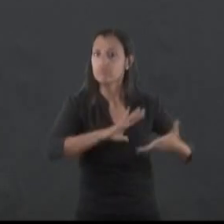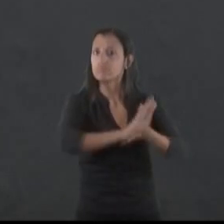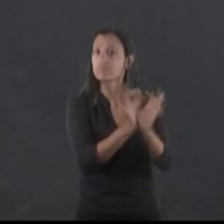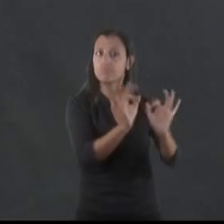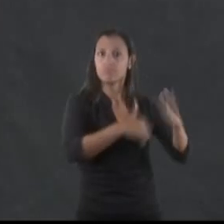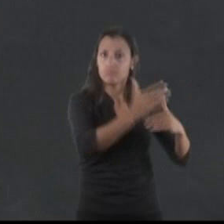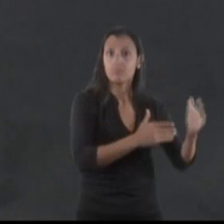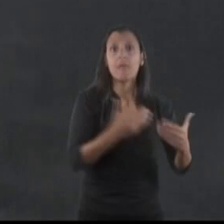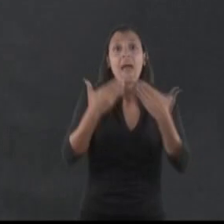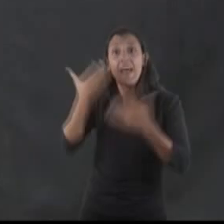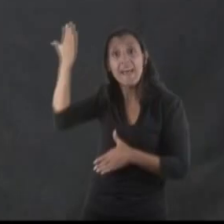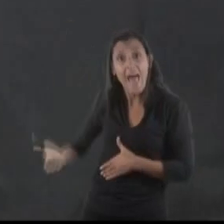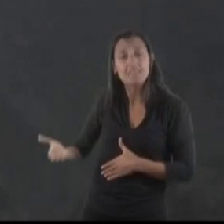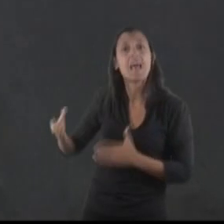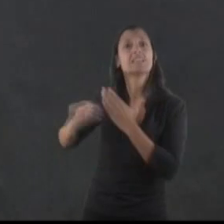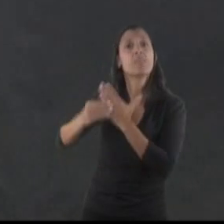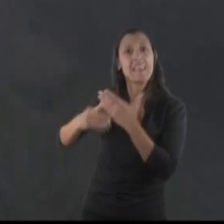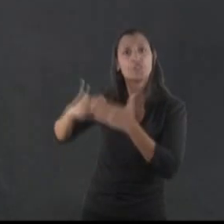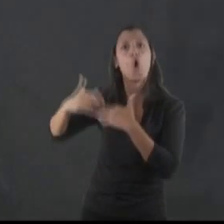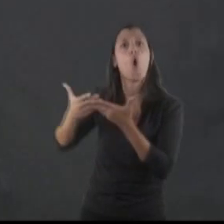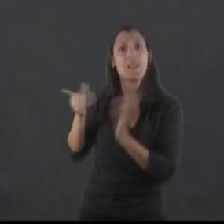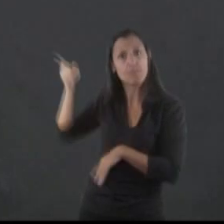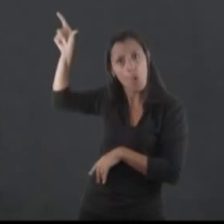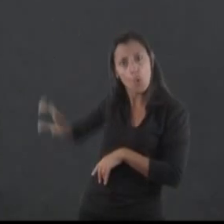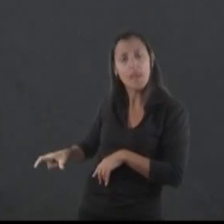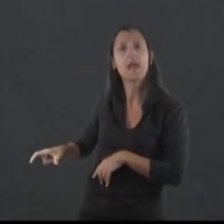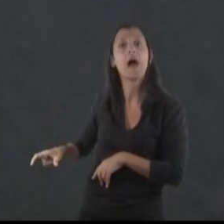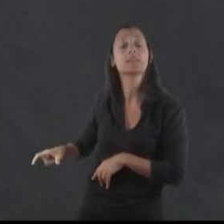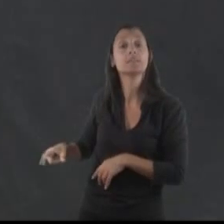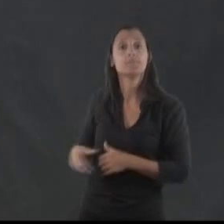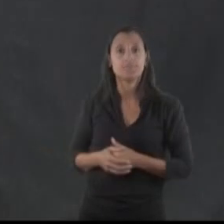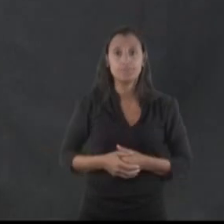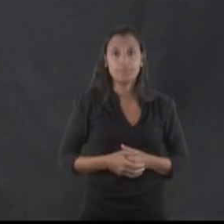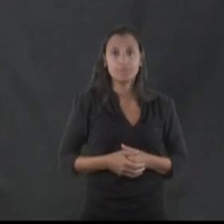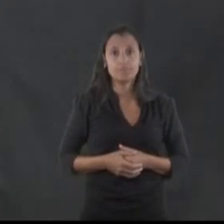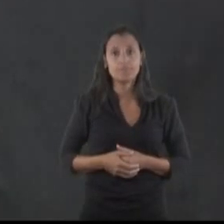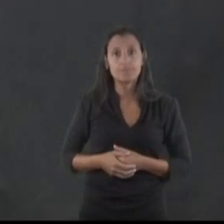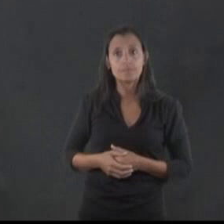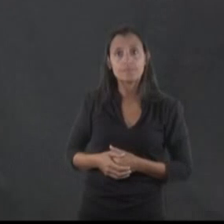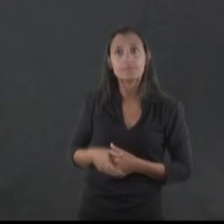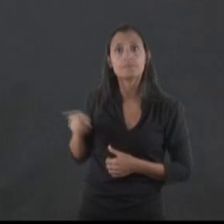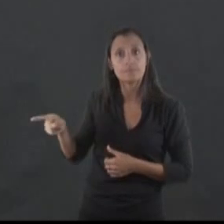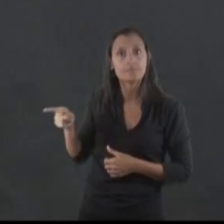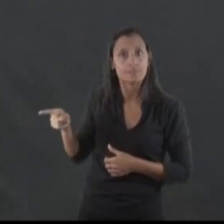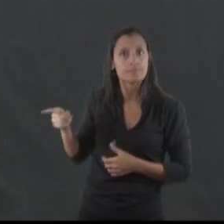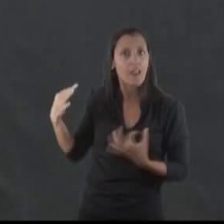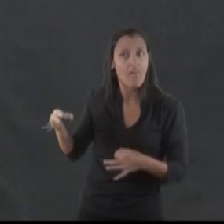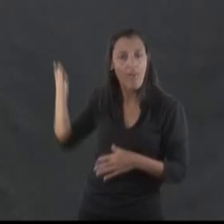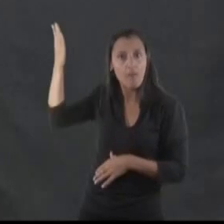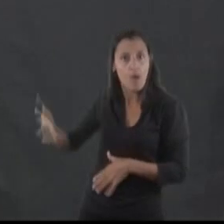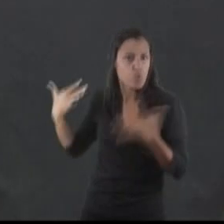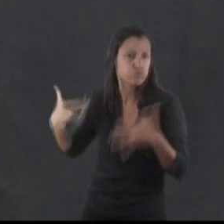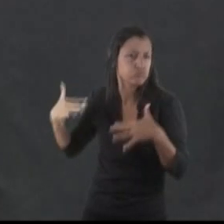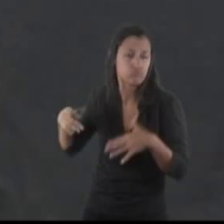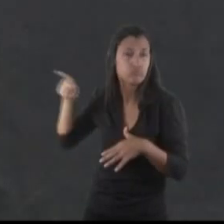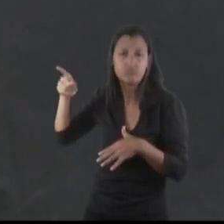querido Gabriel Catopodis, mi ministro de Obras Públicas, deberá ser recordado como el Carrillo de la obra